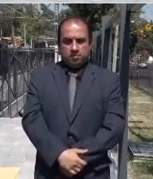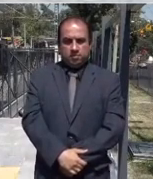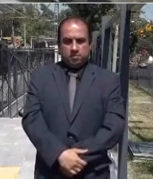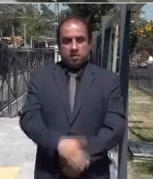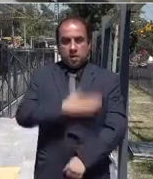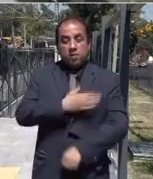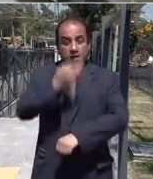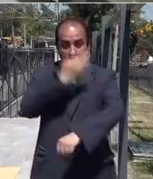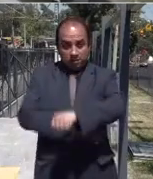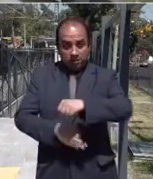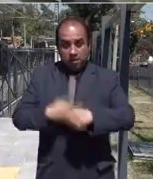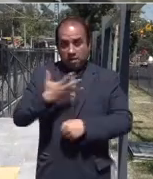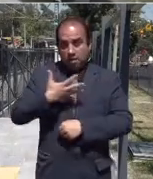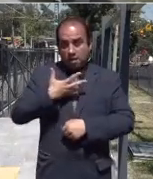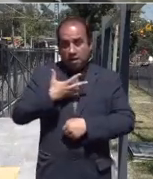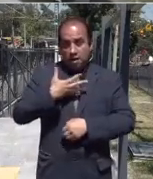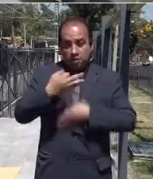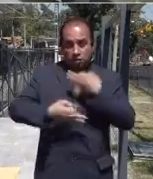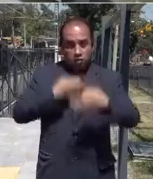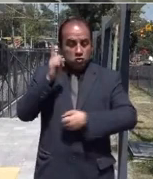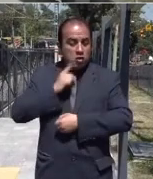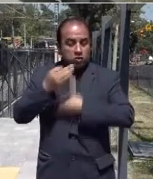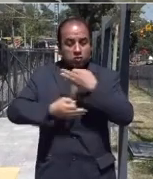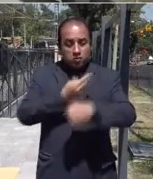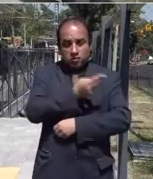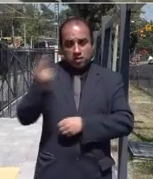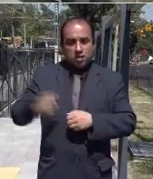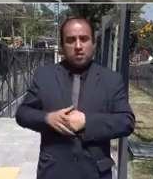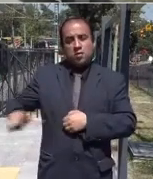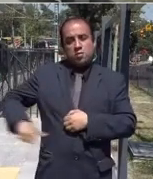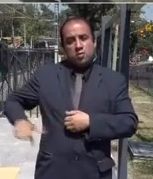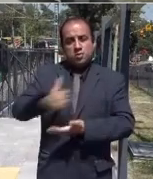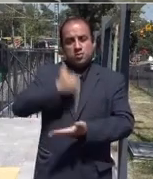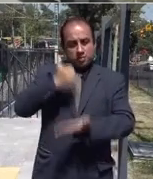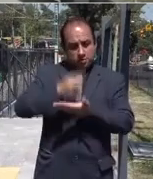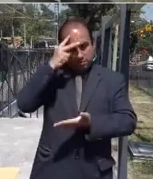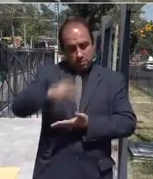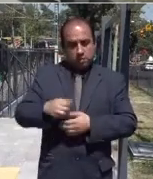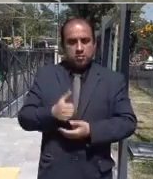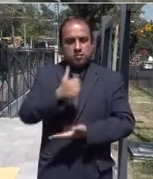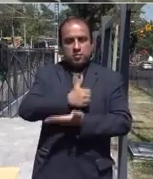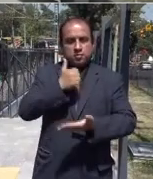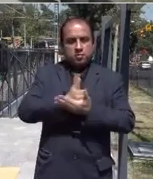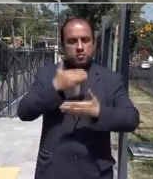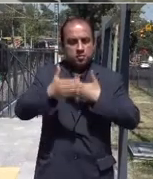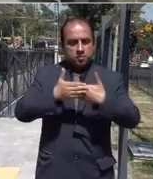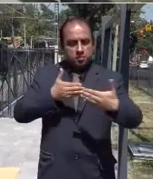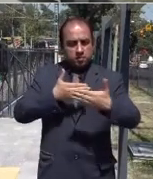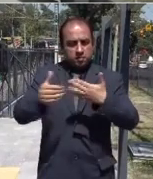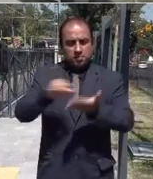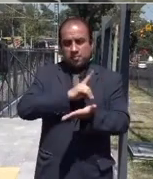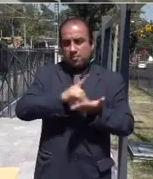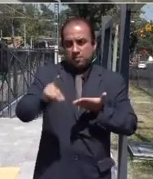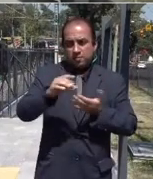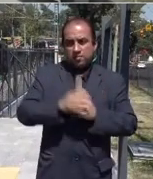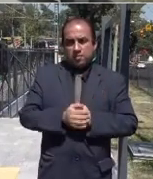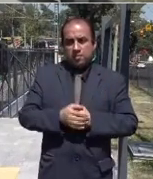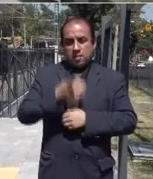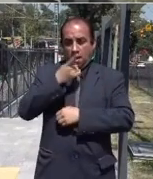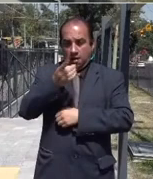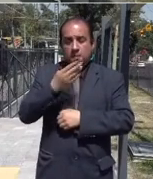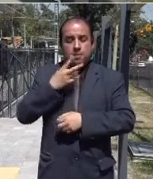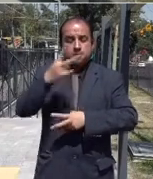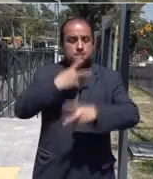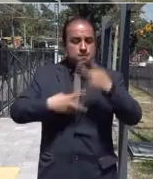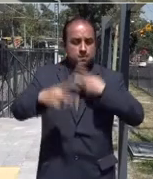Muy buenas tardes, tengan todas y todos ustedes. El gobierno de la Ciudad de México, ciudad innovadora y de derechos, les da la más cordial de